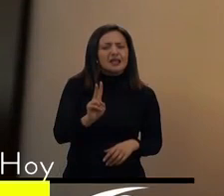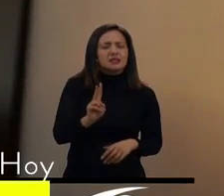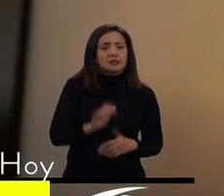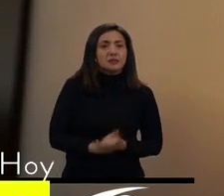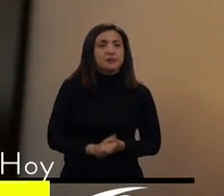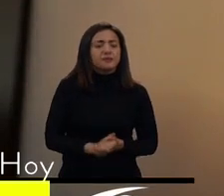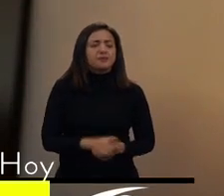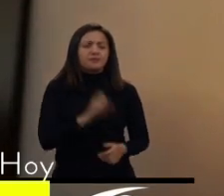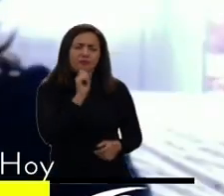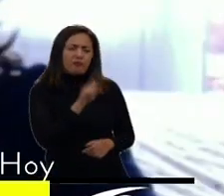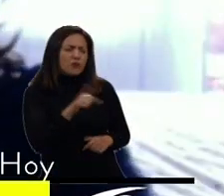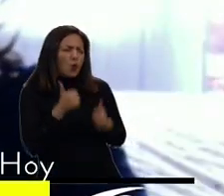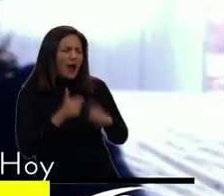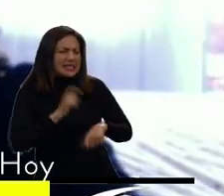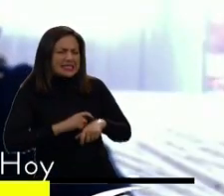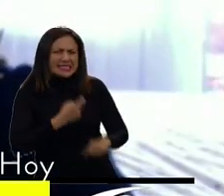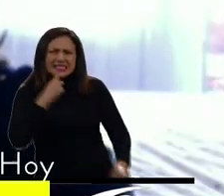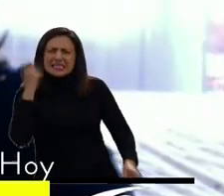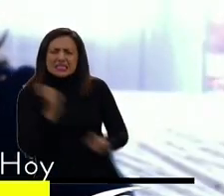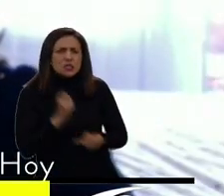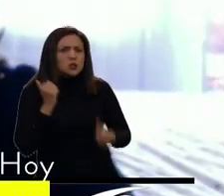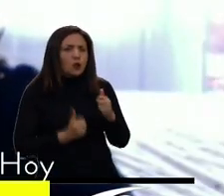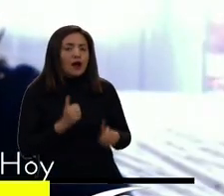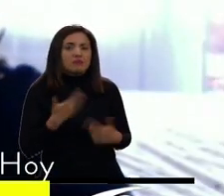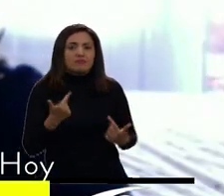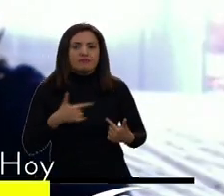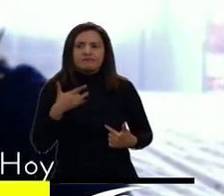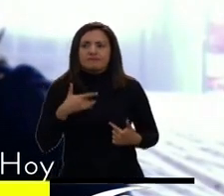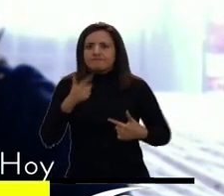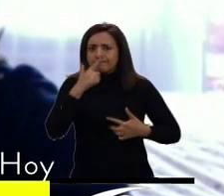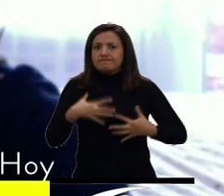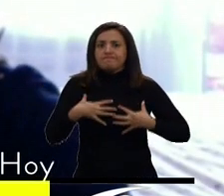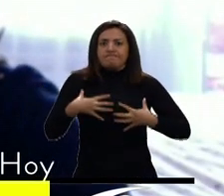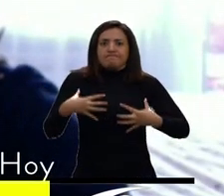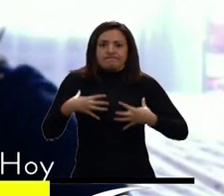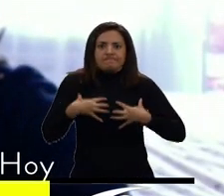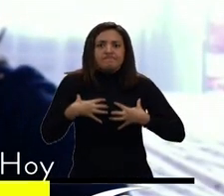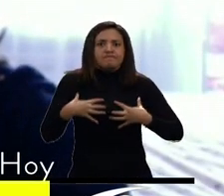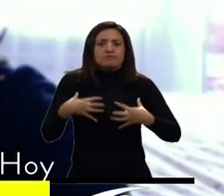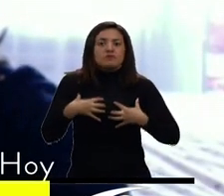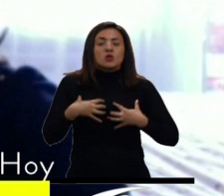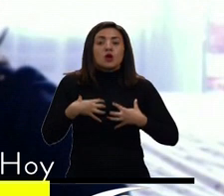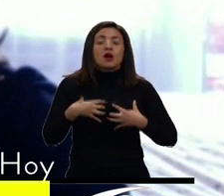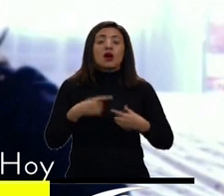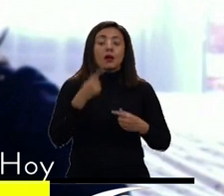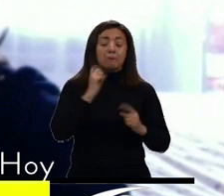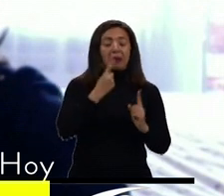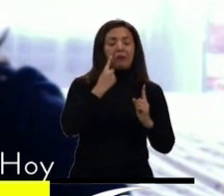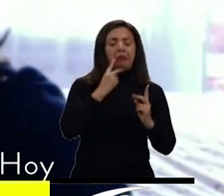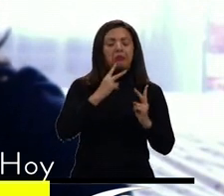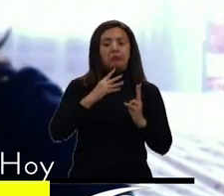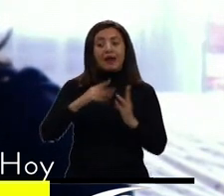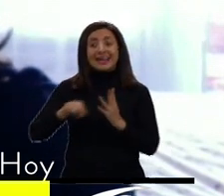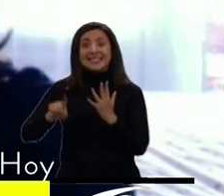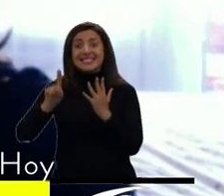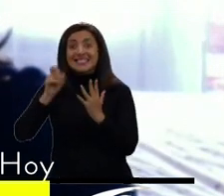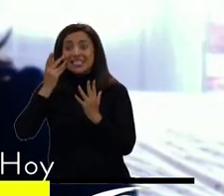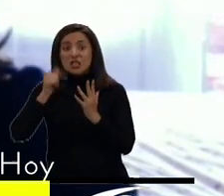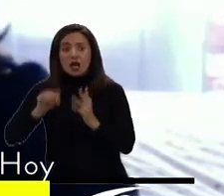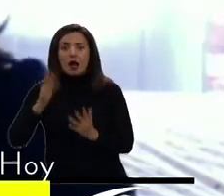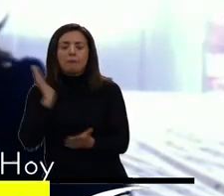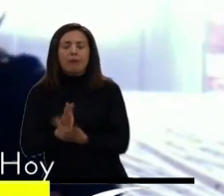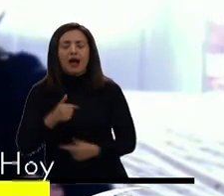el momento más difícil? Yo empecé a tener problemas respiratorios a partir del día 6 y hasta el día